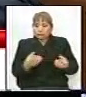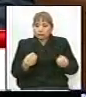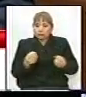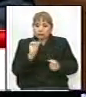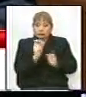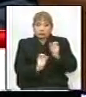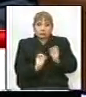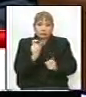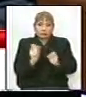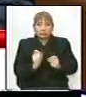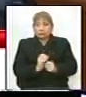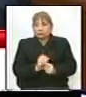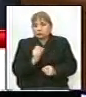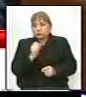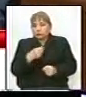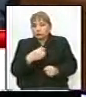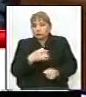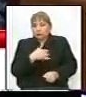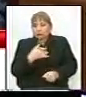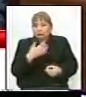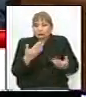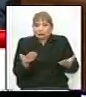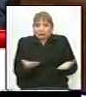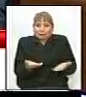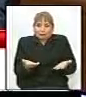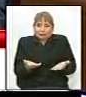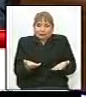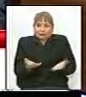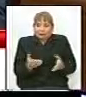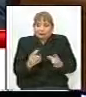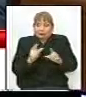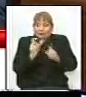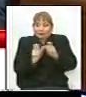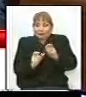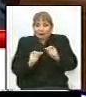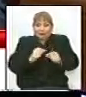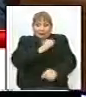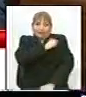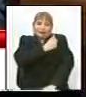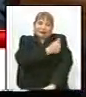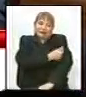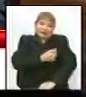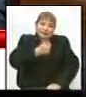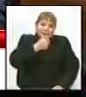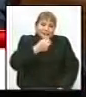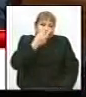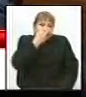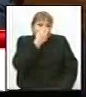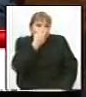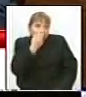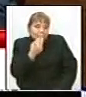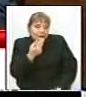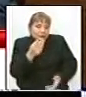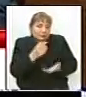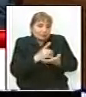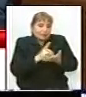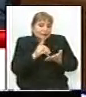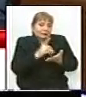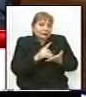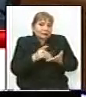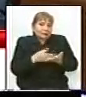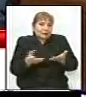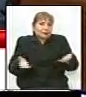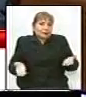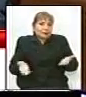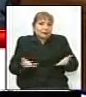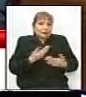ciudadanos. Y si esto está sucediendo con unas personas que son autoridad, que ven la ilegalidad que está haciendo alguna institución